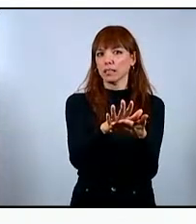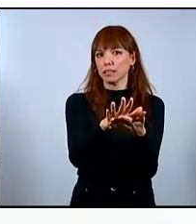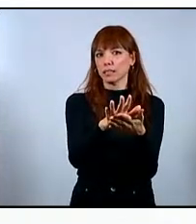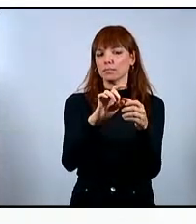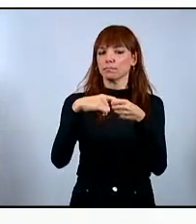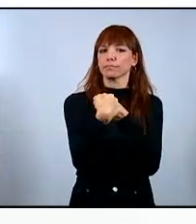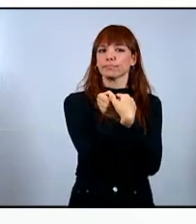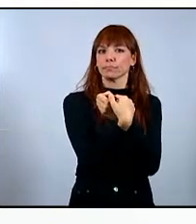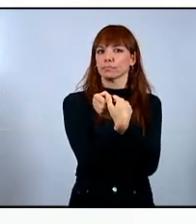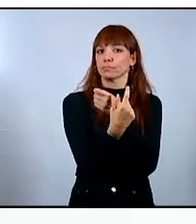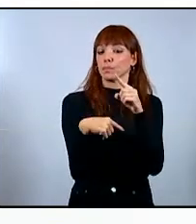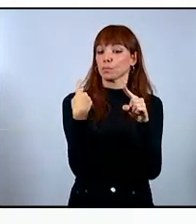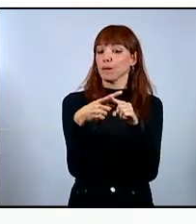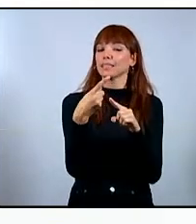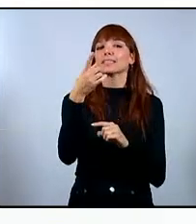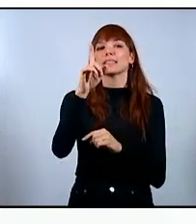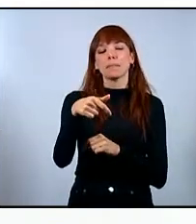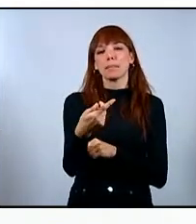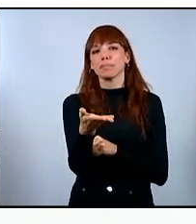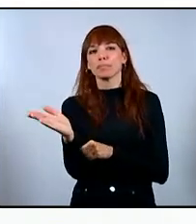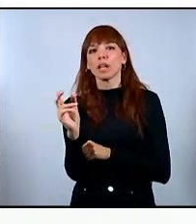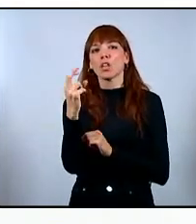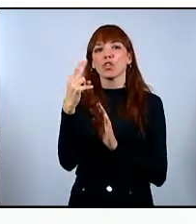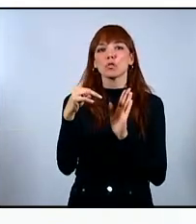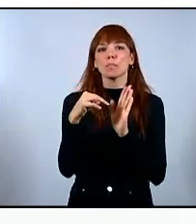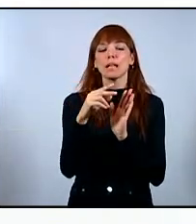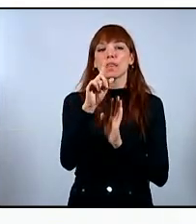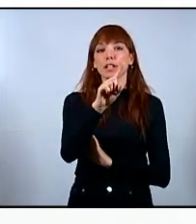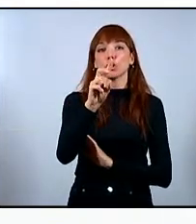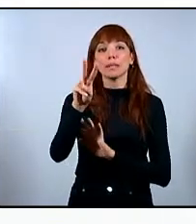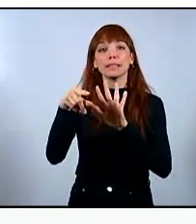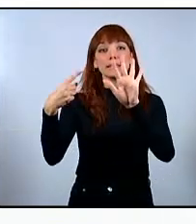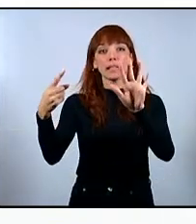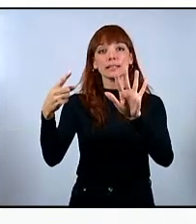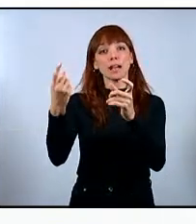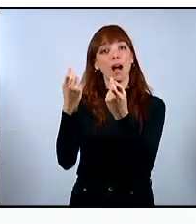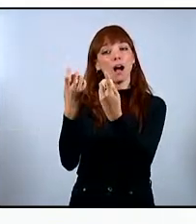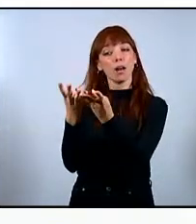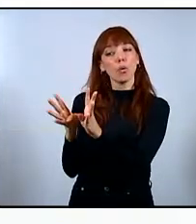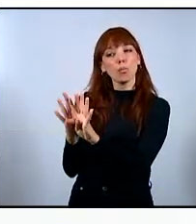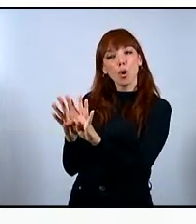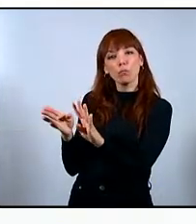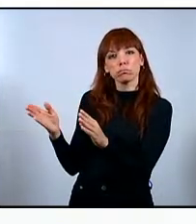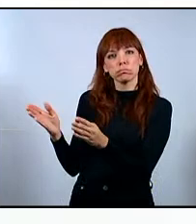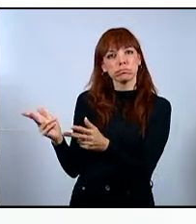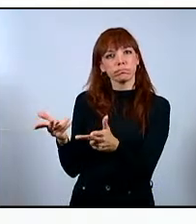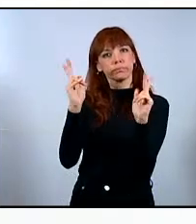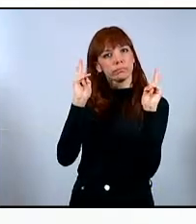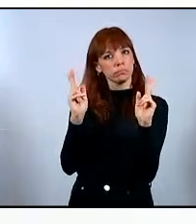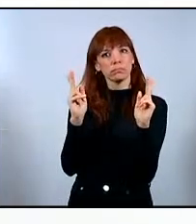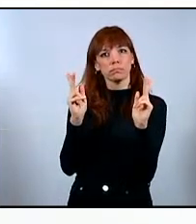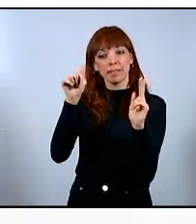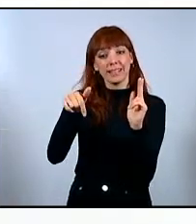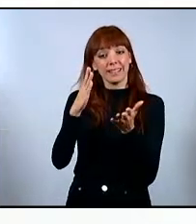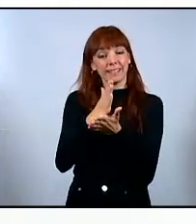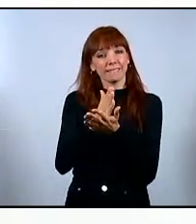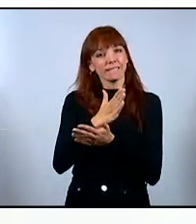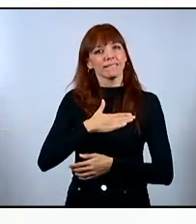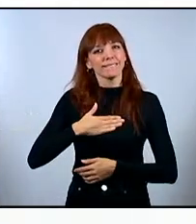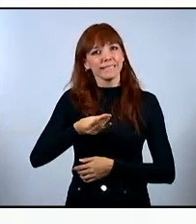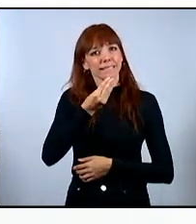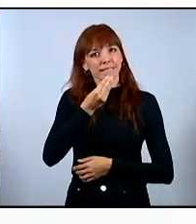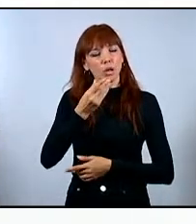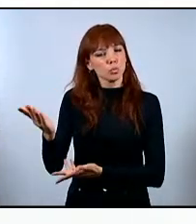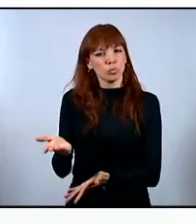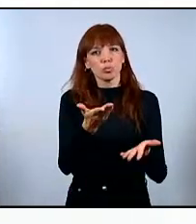hecho posible el acceso a otros 2.126 alumnos que lo habían solicitado en este curso para poder facilitar así